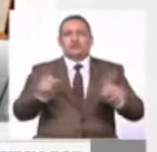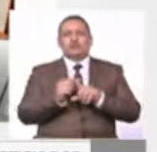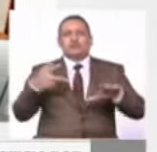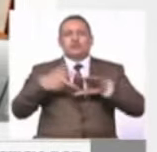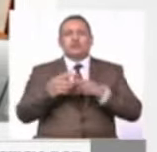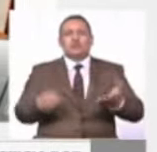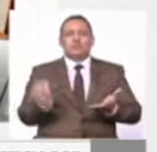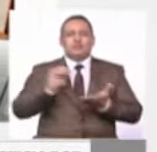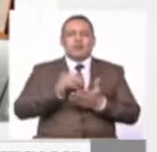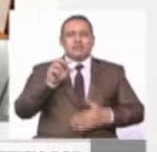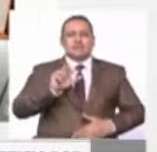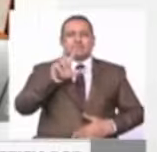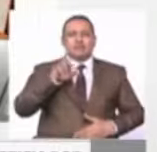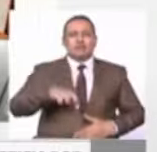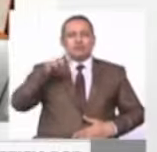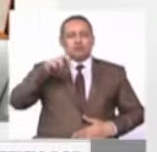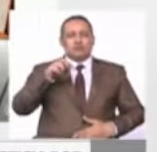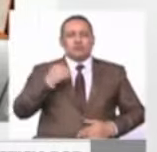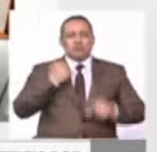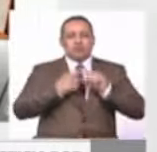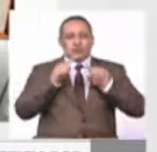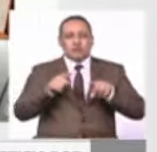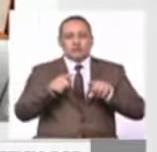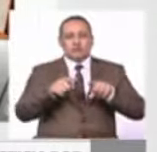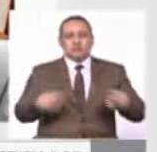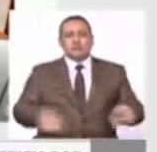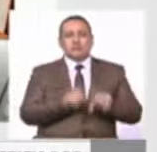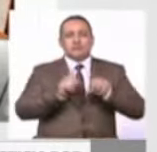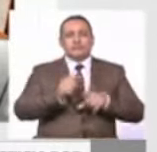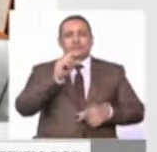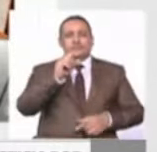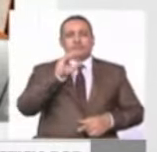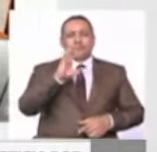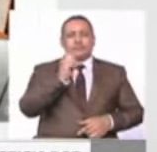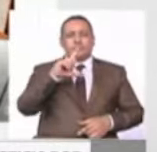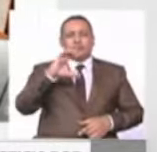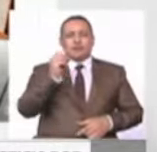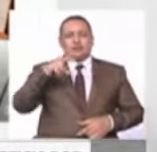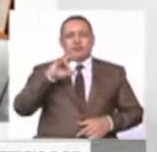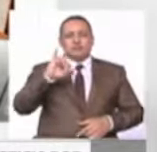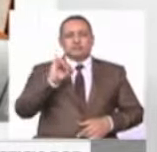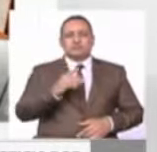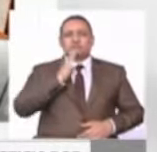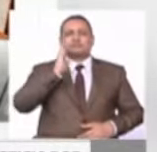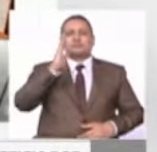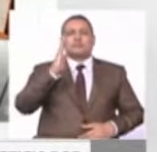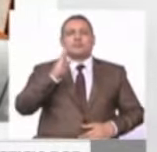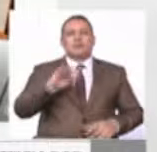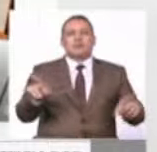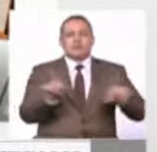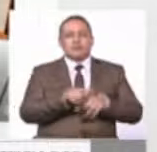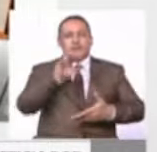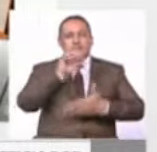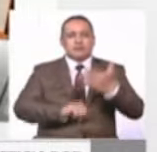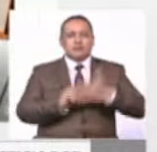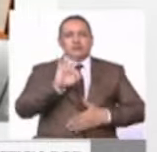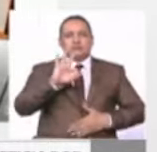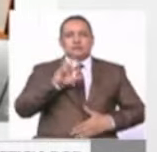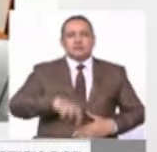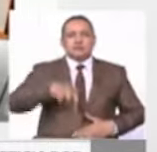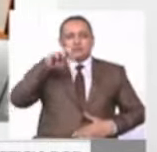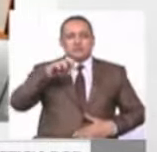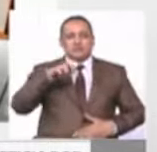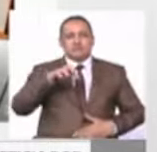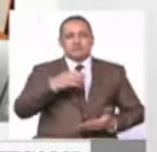aumentar los tres puntos y en base a eso el Señor falcon sido designado se le quitaron los tres puntos y salió